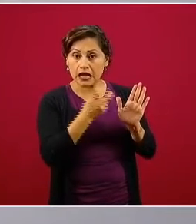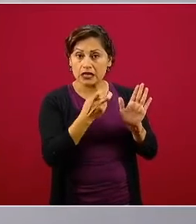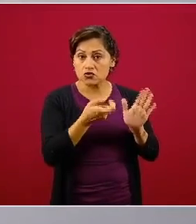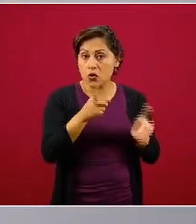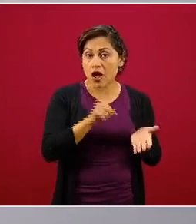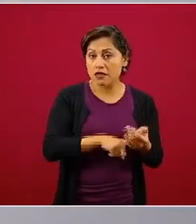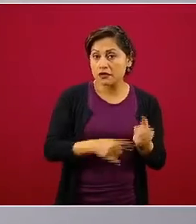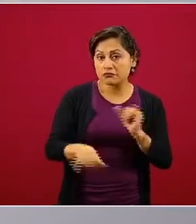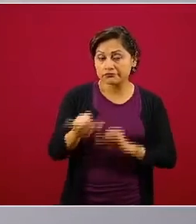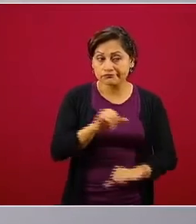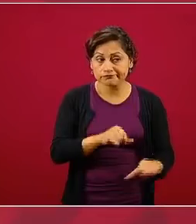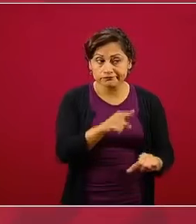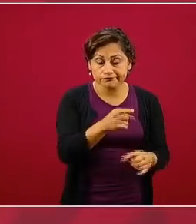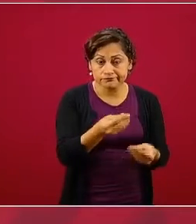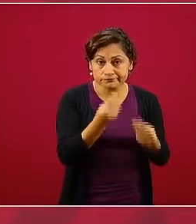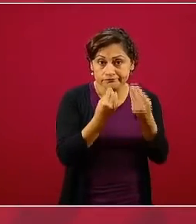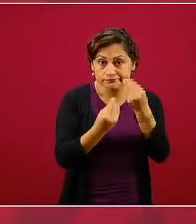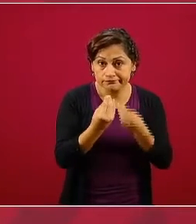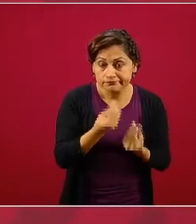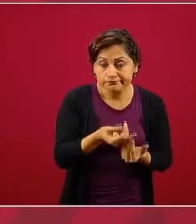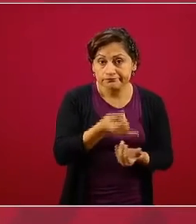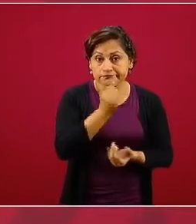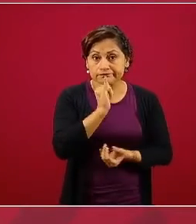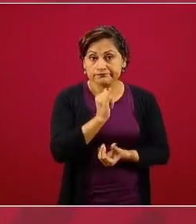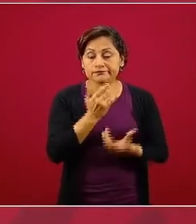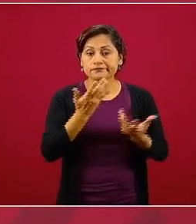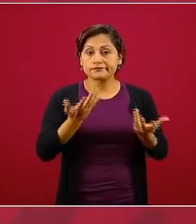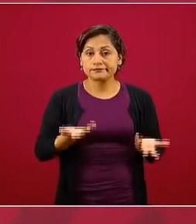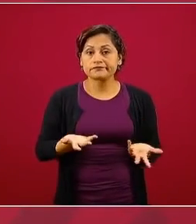y qué es lo mejor,